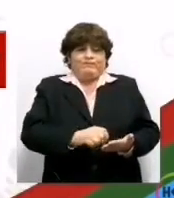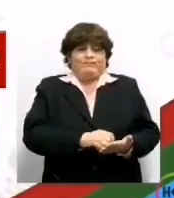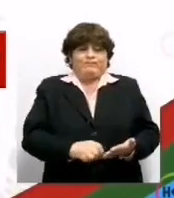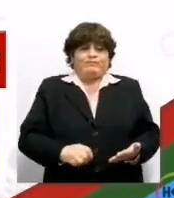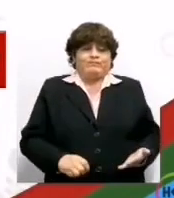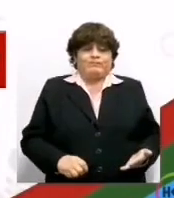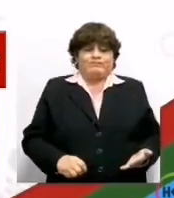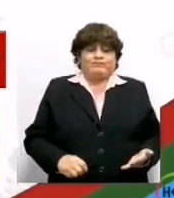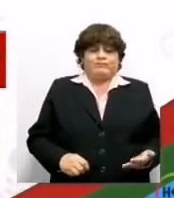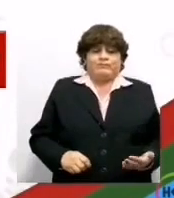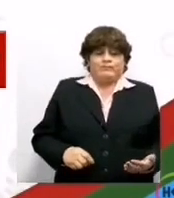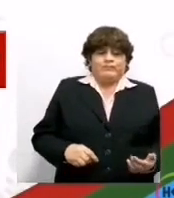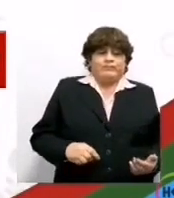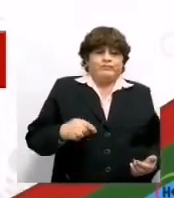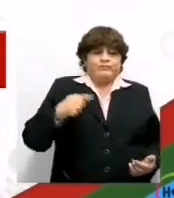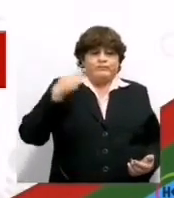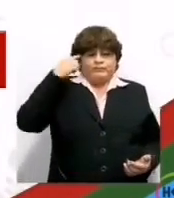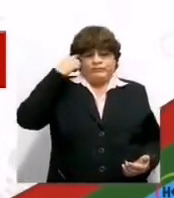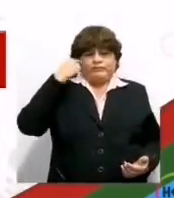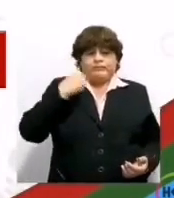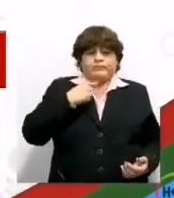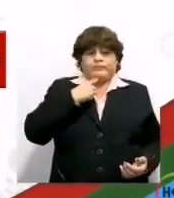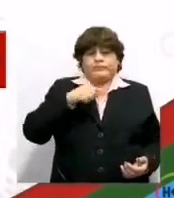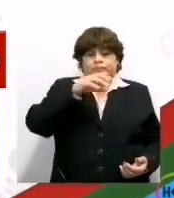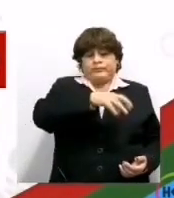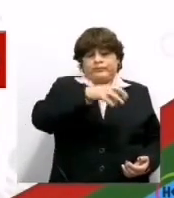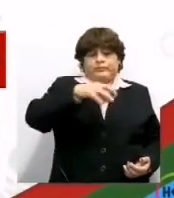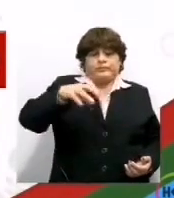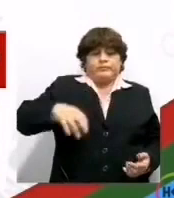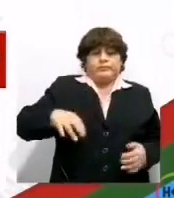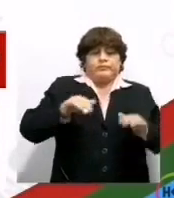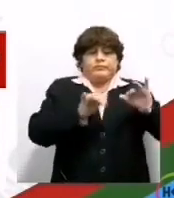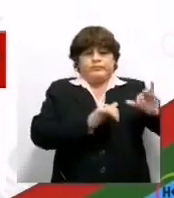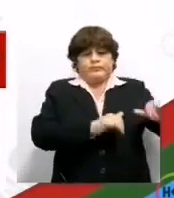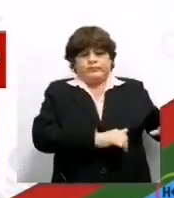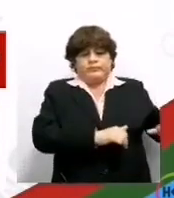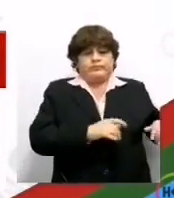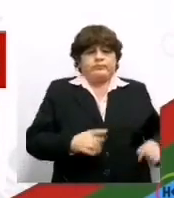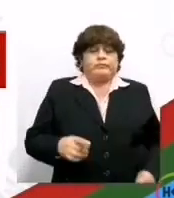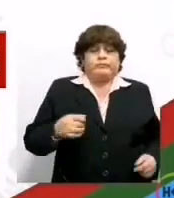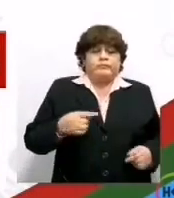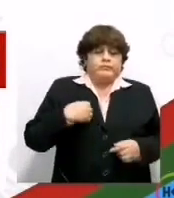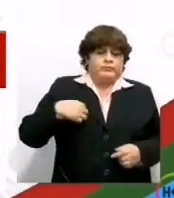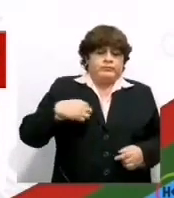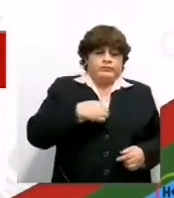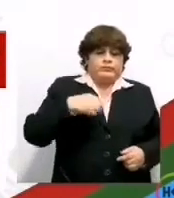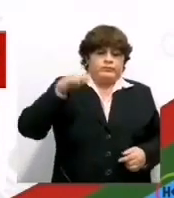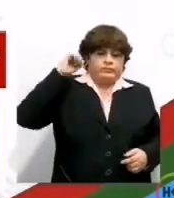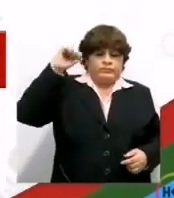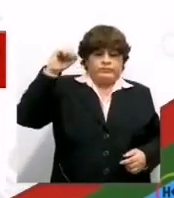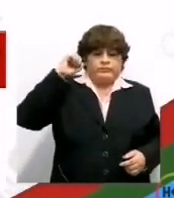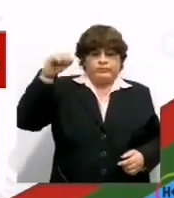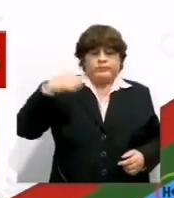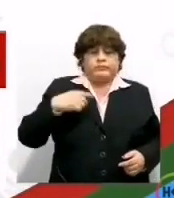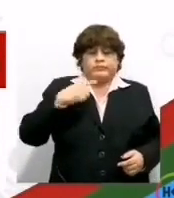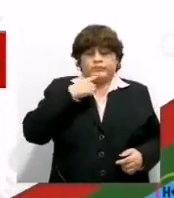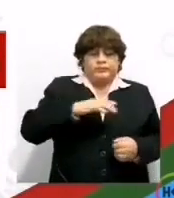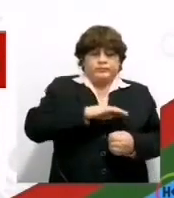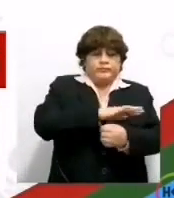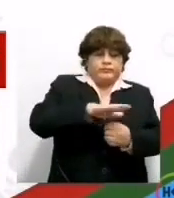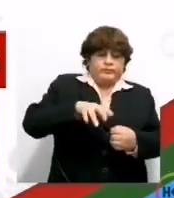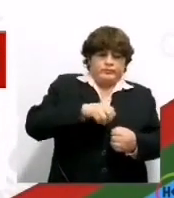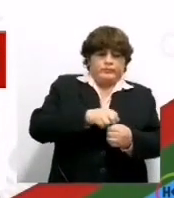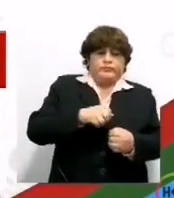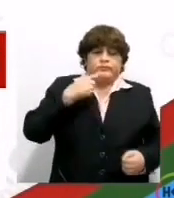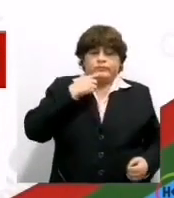aprovechen la memoria de los pueblos no debe quedar atrás nosotros lucharemos frontalmente contra la inseguridad